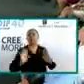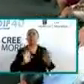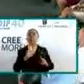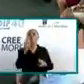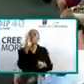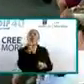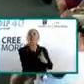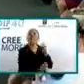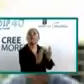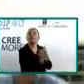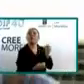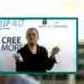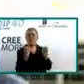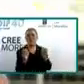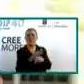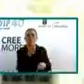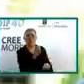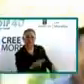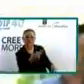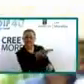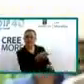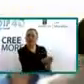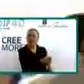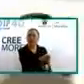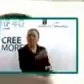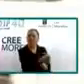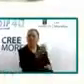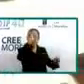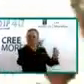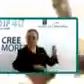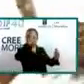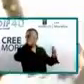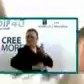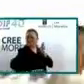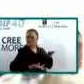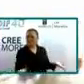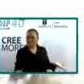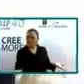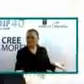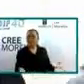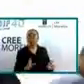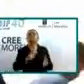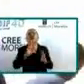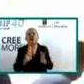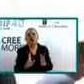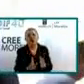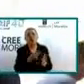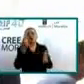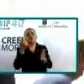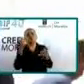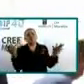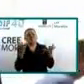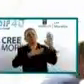niños estaban ahí como víctimas. Y los revictimizaban. Hicimos un compromiso, algún día los invito a que conozcan los albergues para